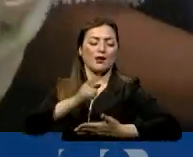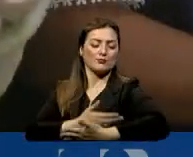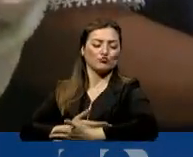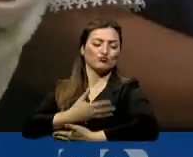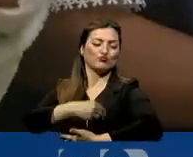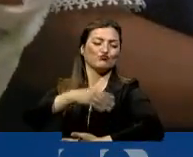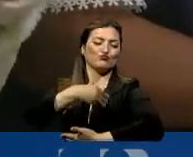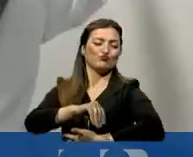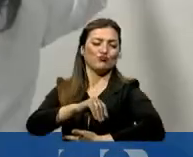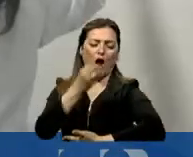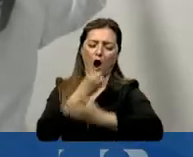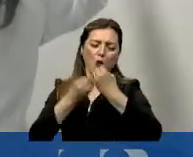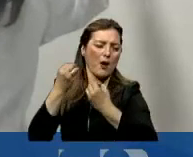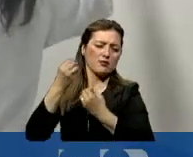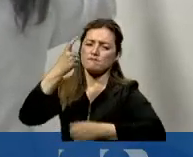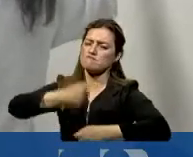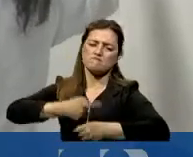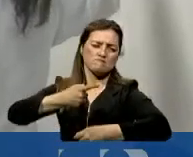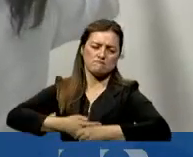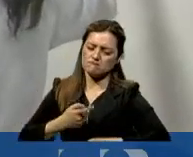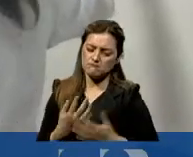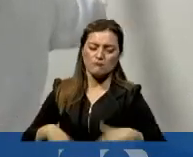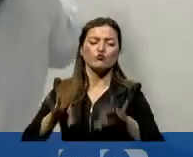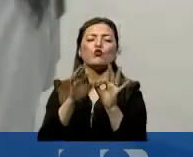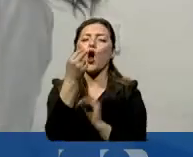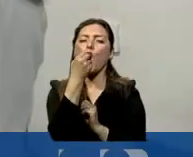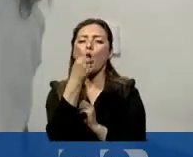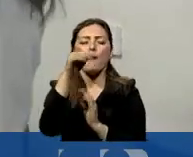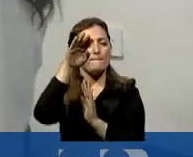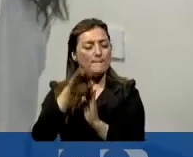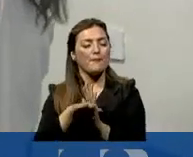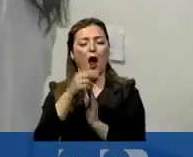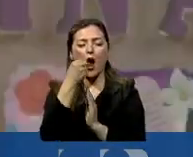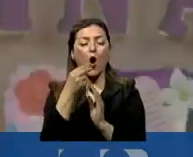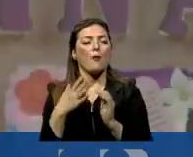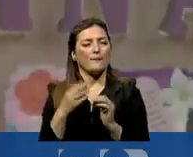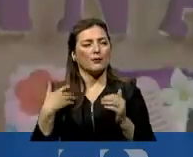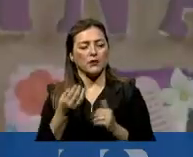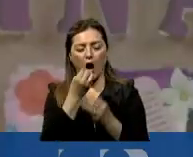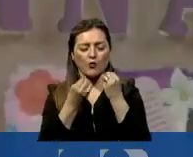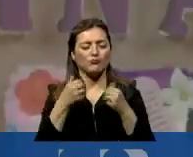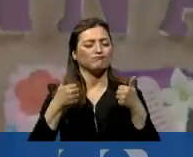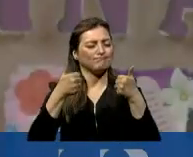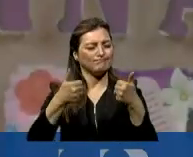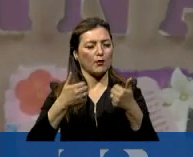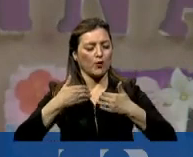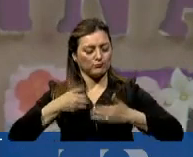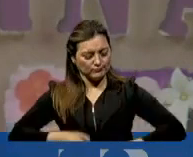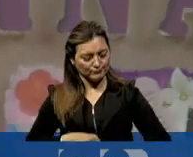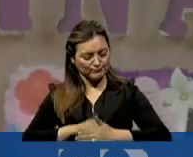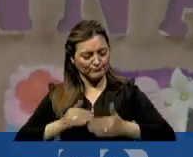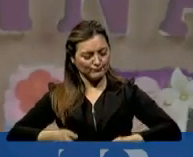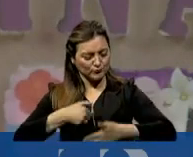y complementario para disminuir la desnutrición infantil de los recién nacidos la mayoría de los niños que han